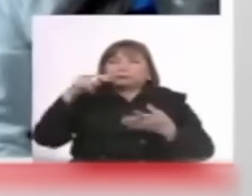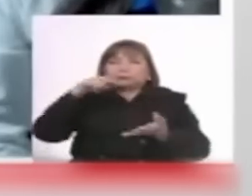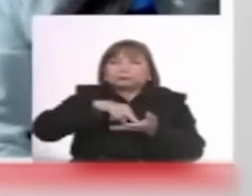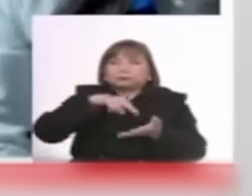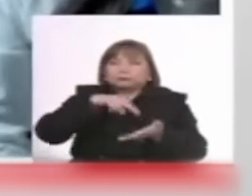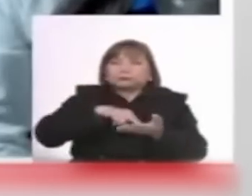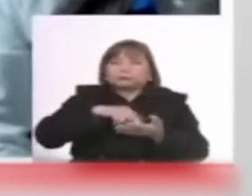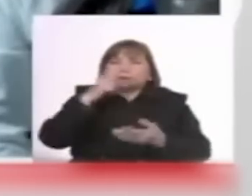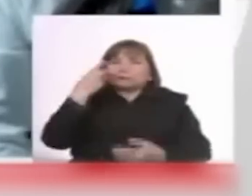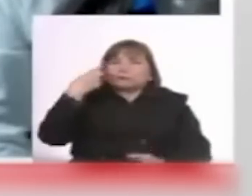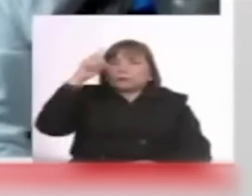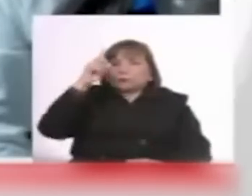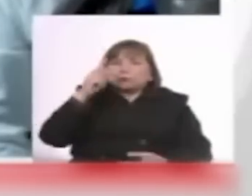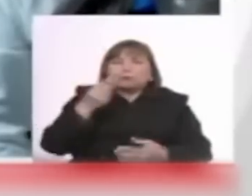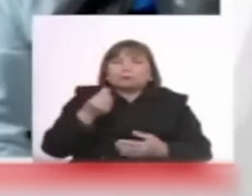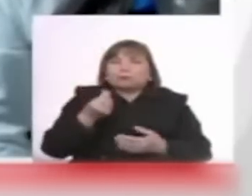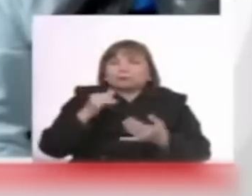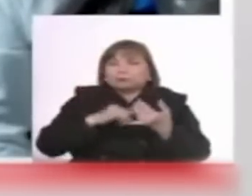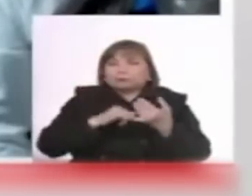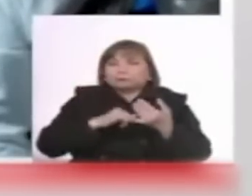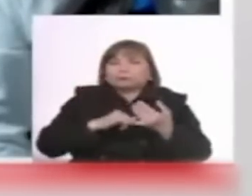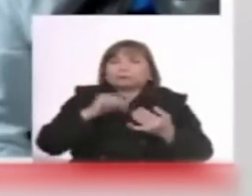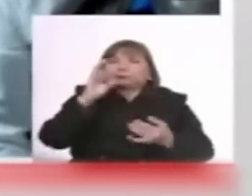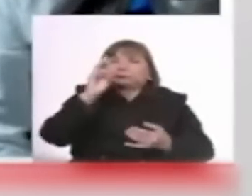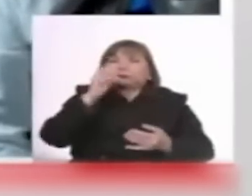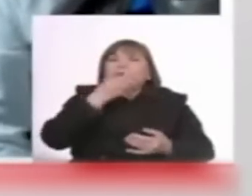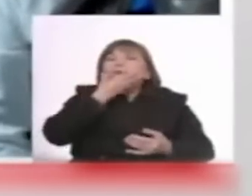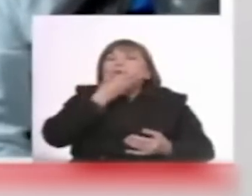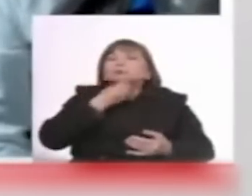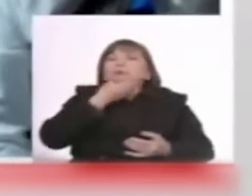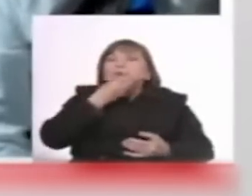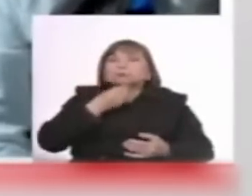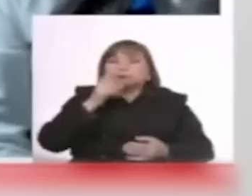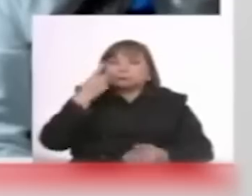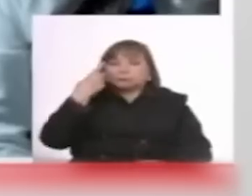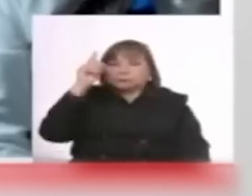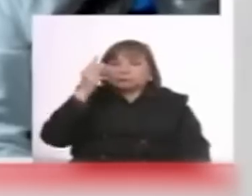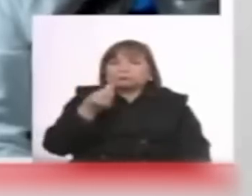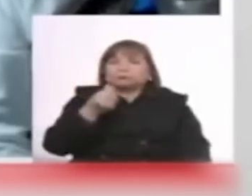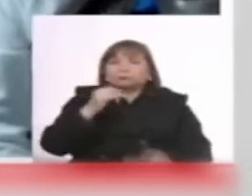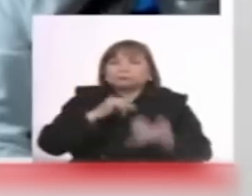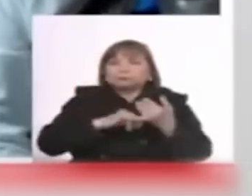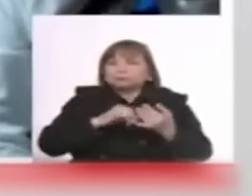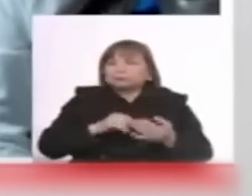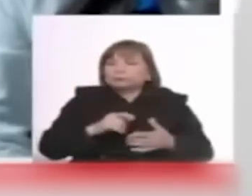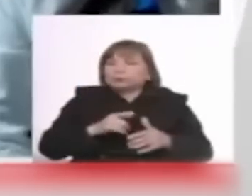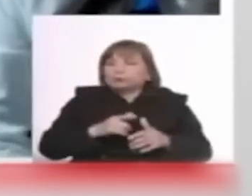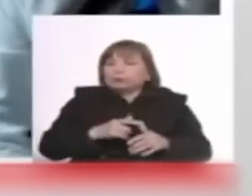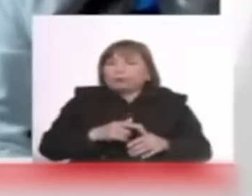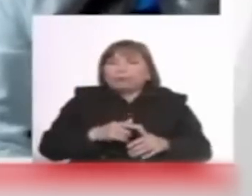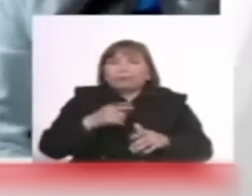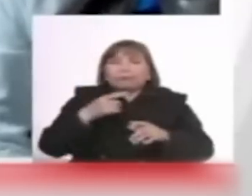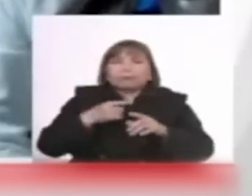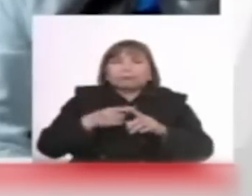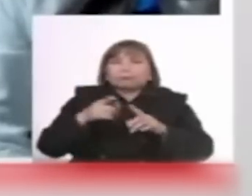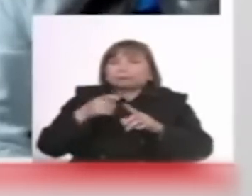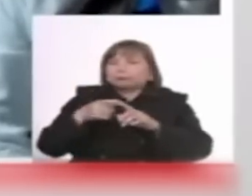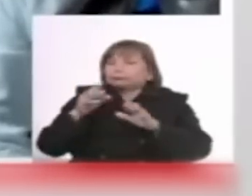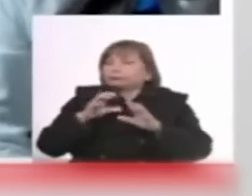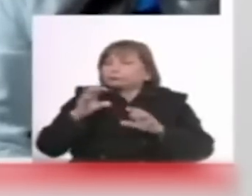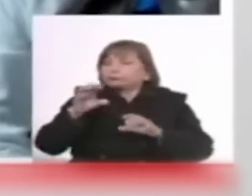noviembre, 1 millón de soles, el 6 de diciembre, 1 millón de soles y otros